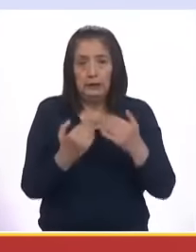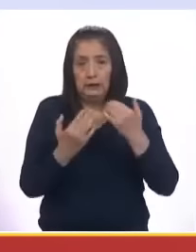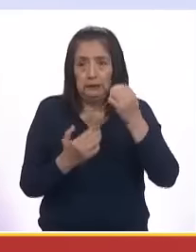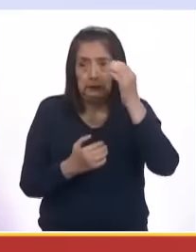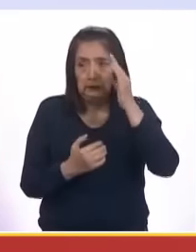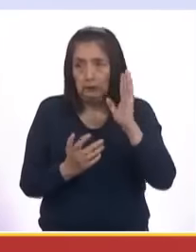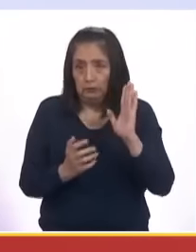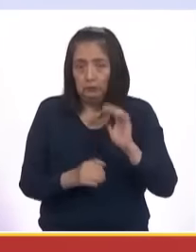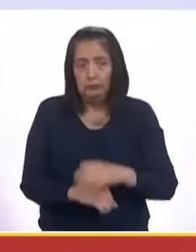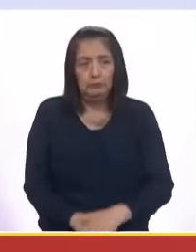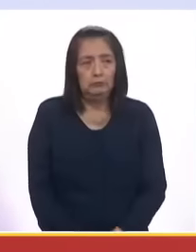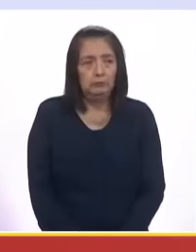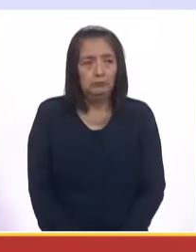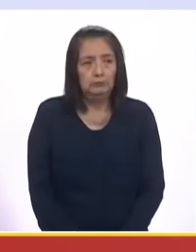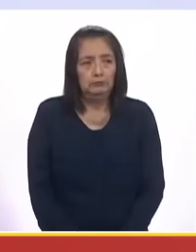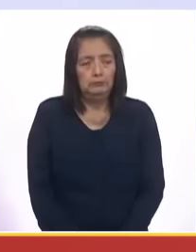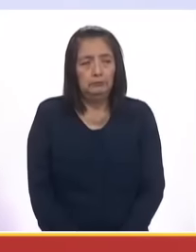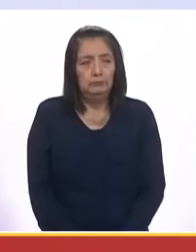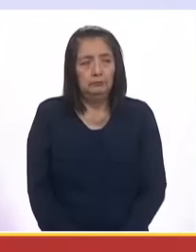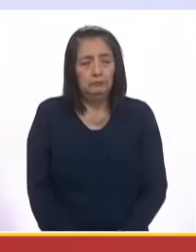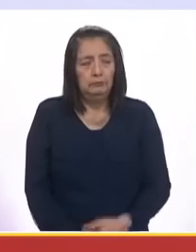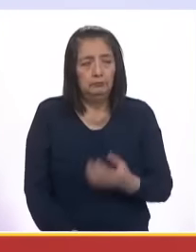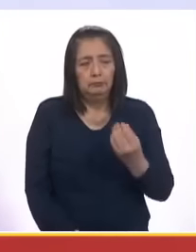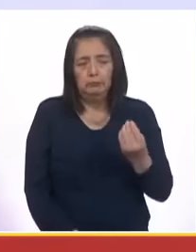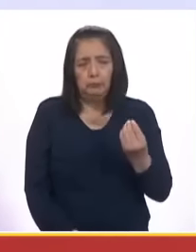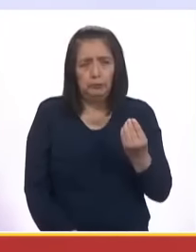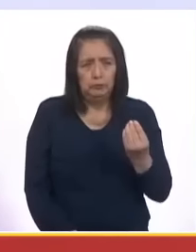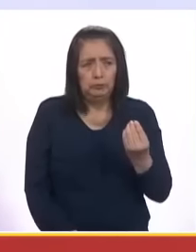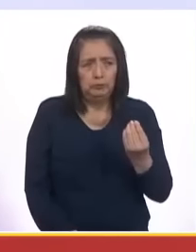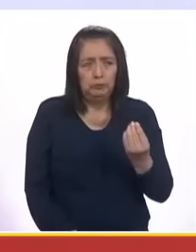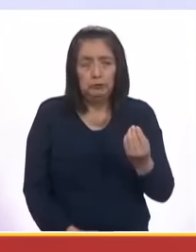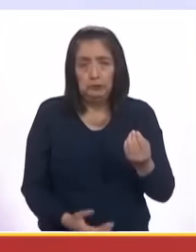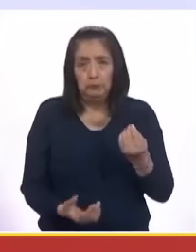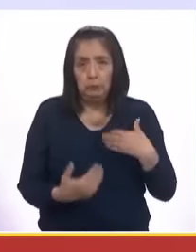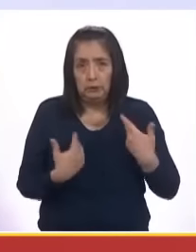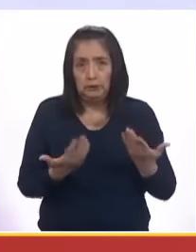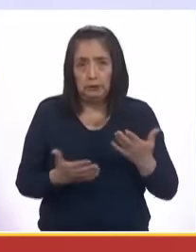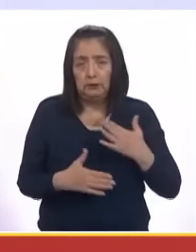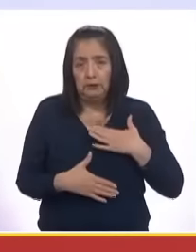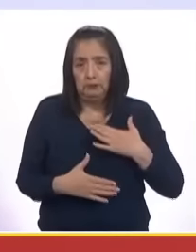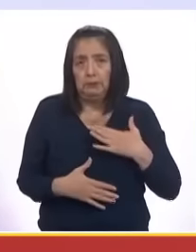Agradece a Dios por el simple hecho de respirar.